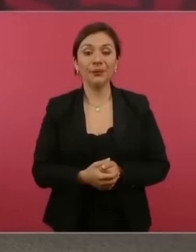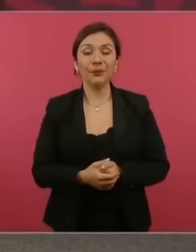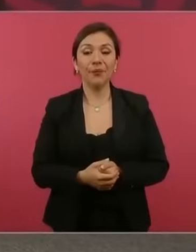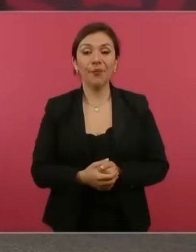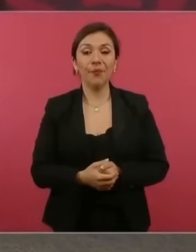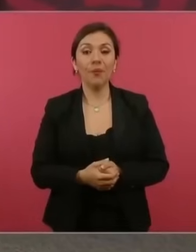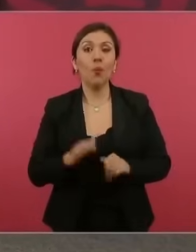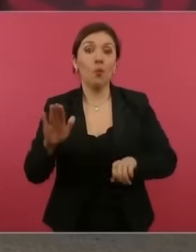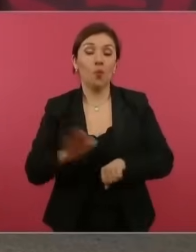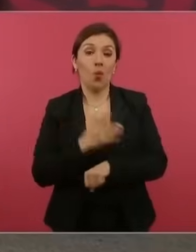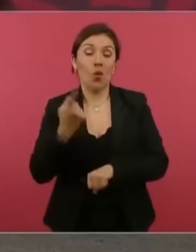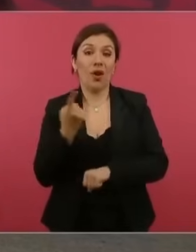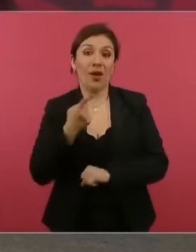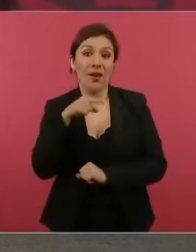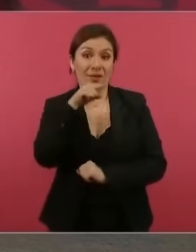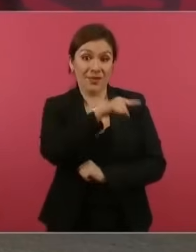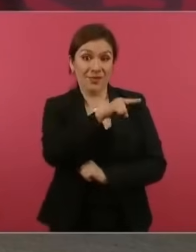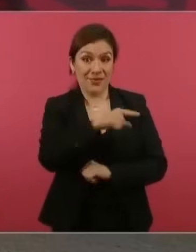él